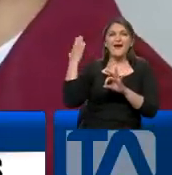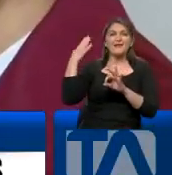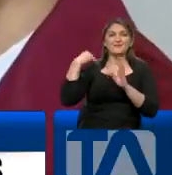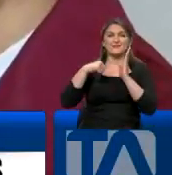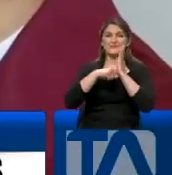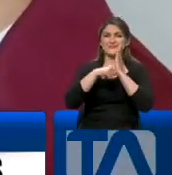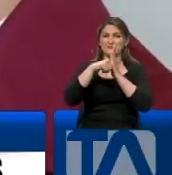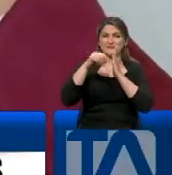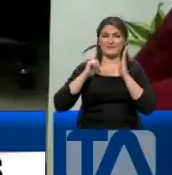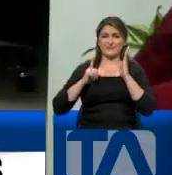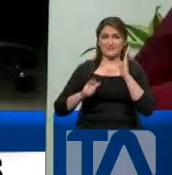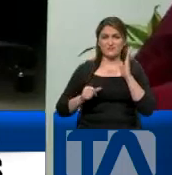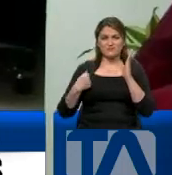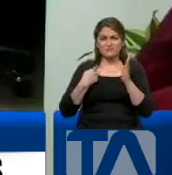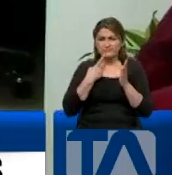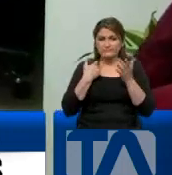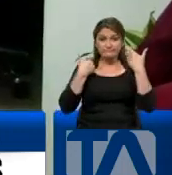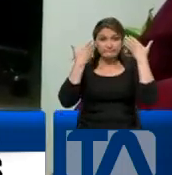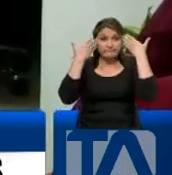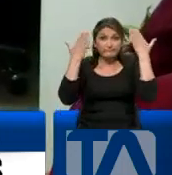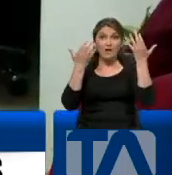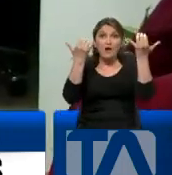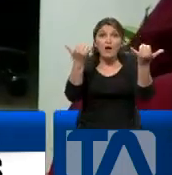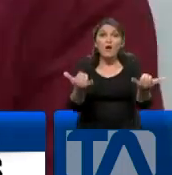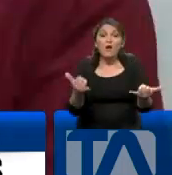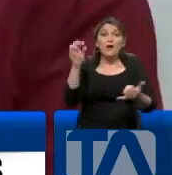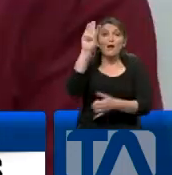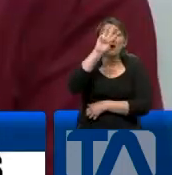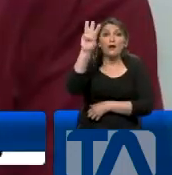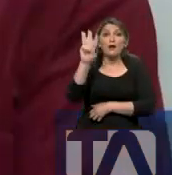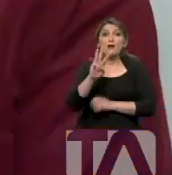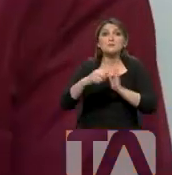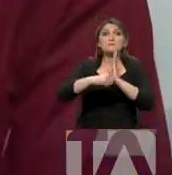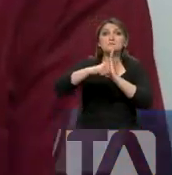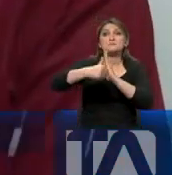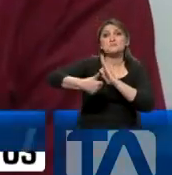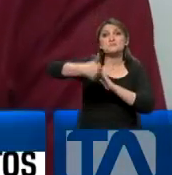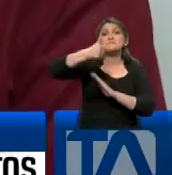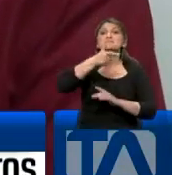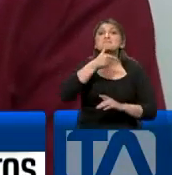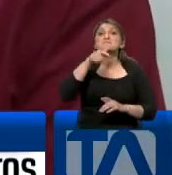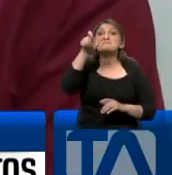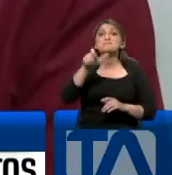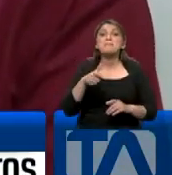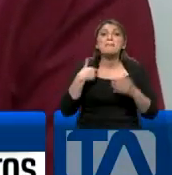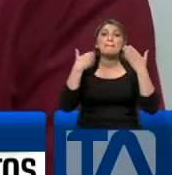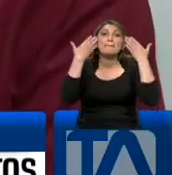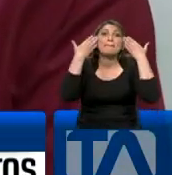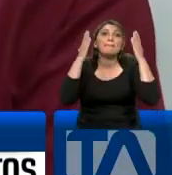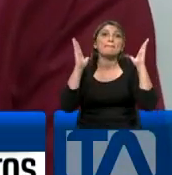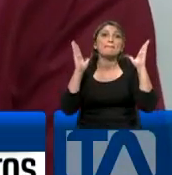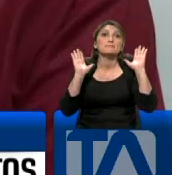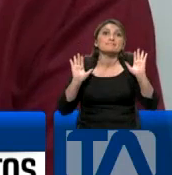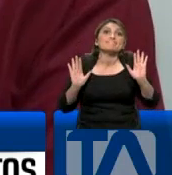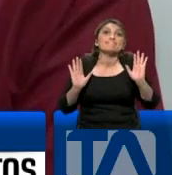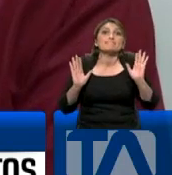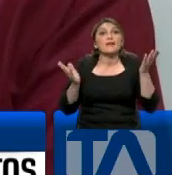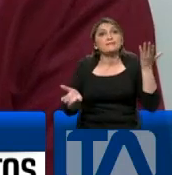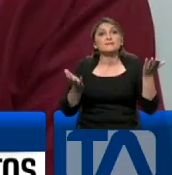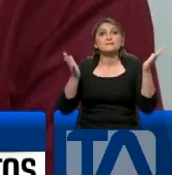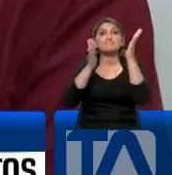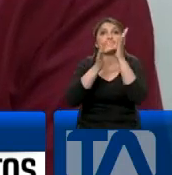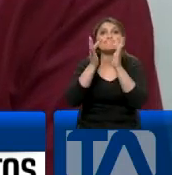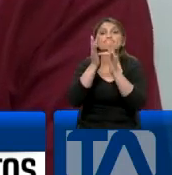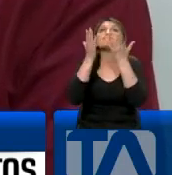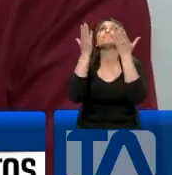todo depende de quién esté a la cabeza del Ministerio de Salud. Tenemos que hacer alguna novena, alguno de los santos, para pedirle al Señor que